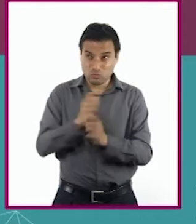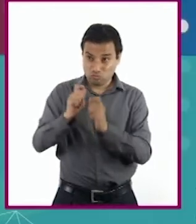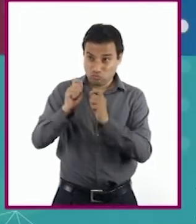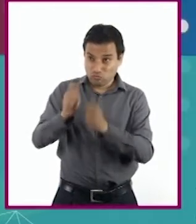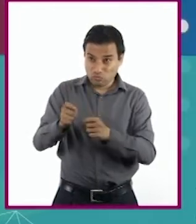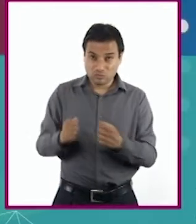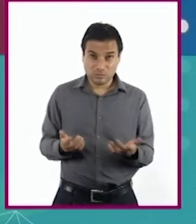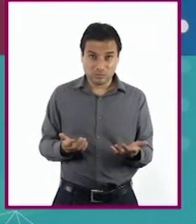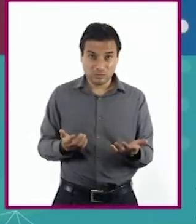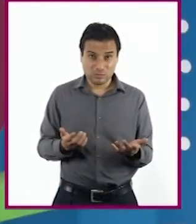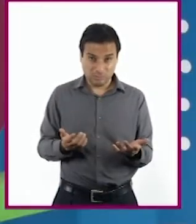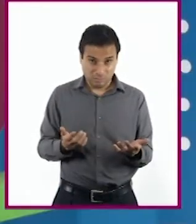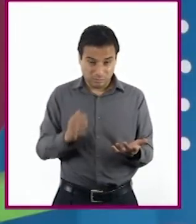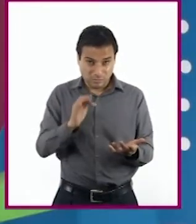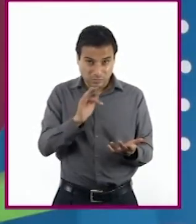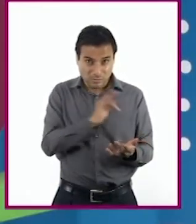enseñaba?